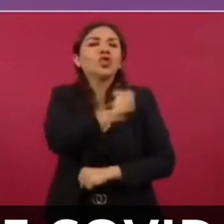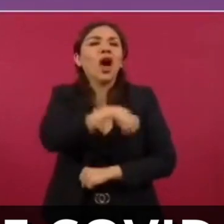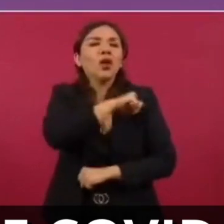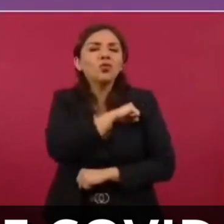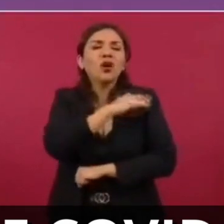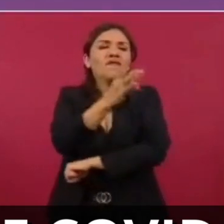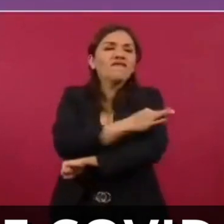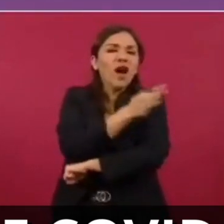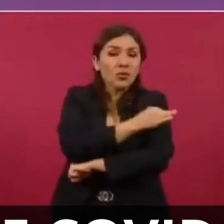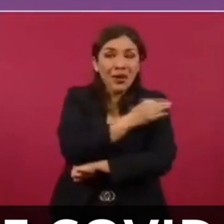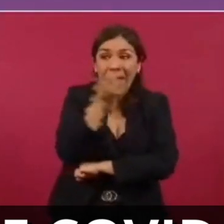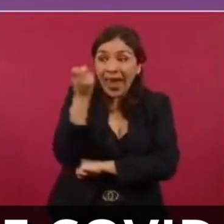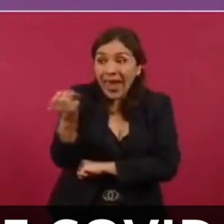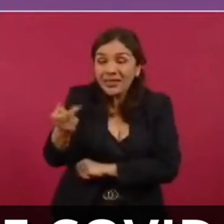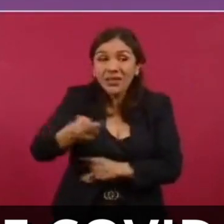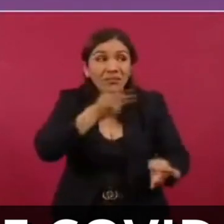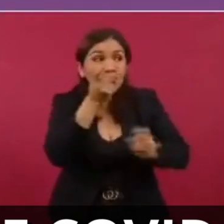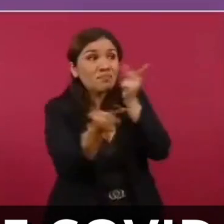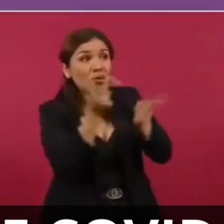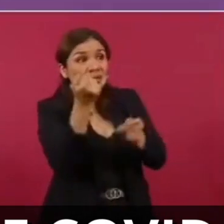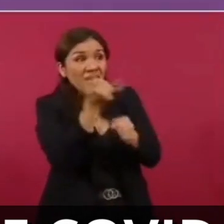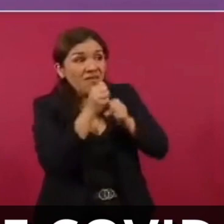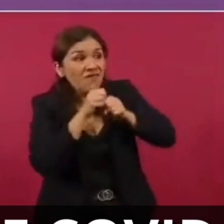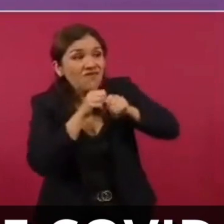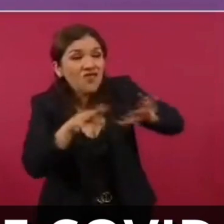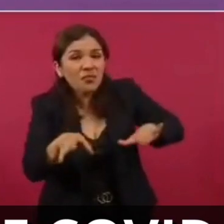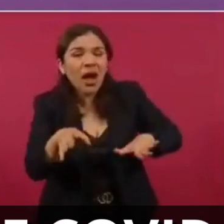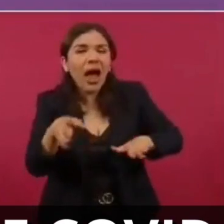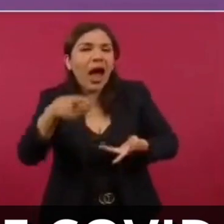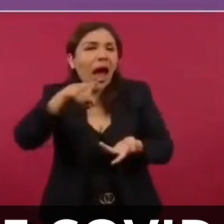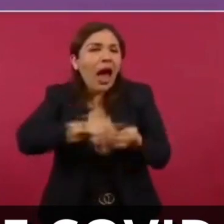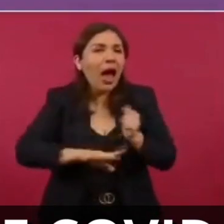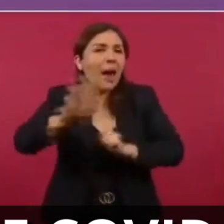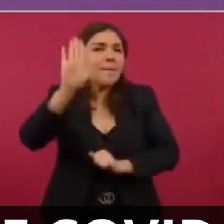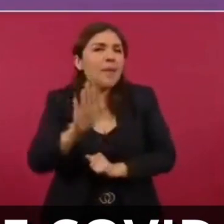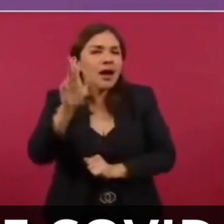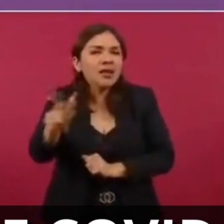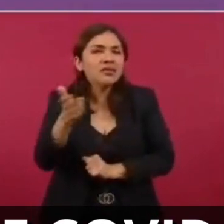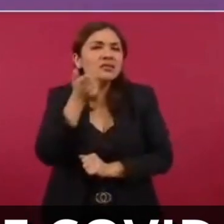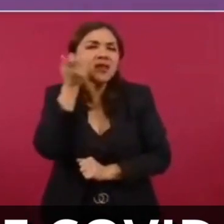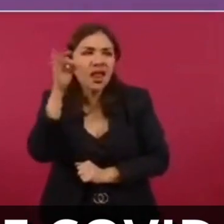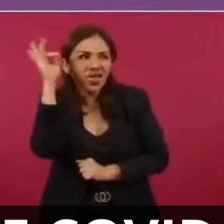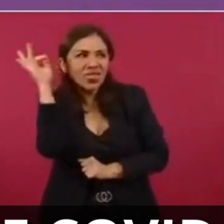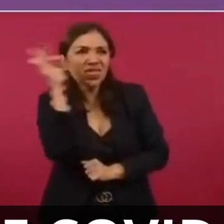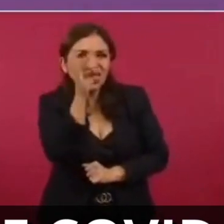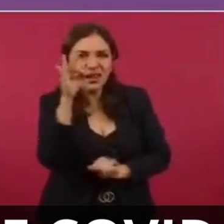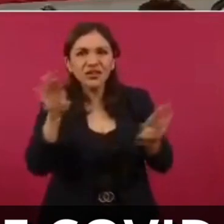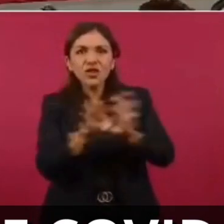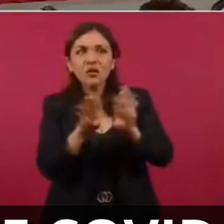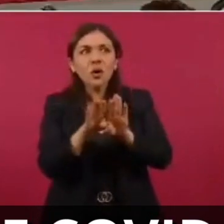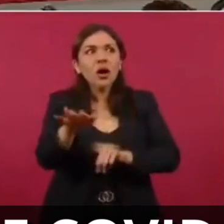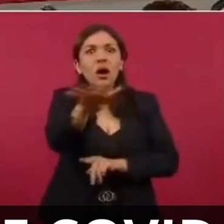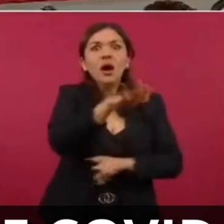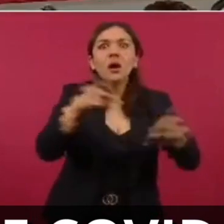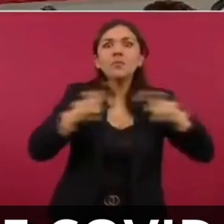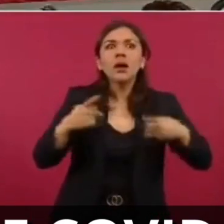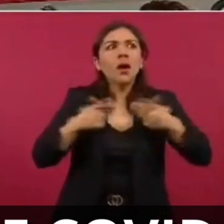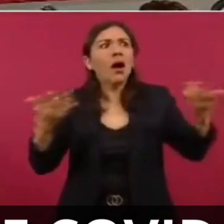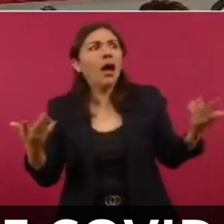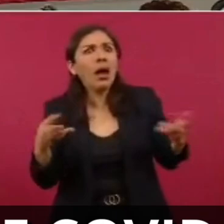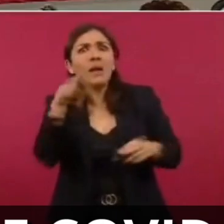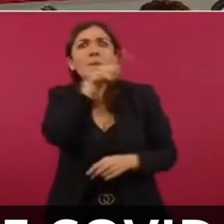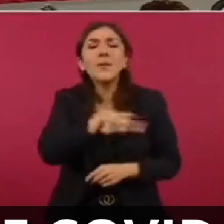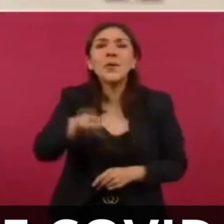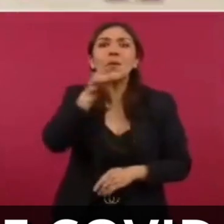de desinformación está asociada con la intención de buscar generar cierta alarma, cierta inquietud